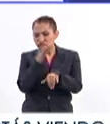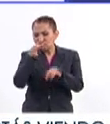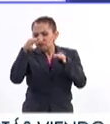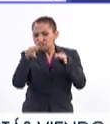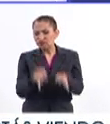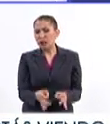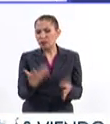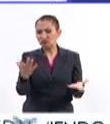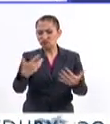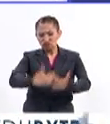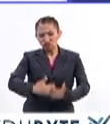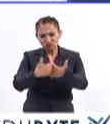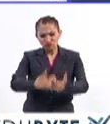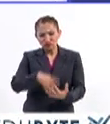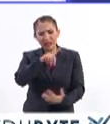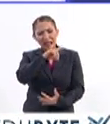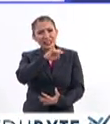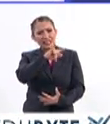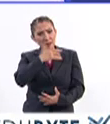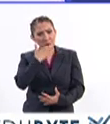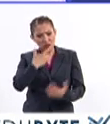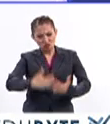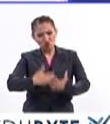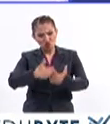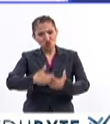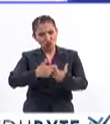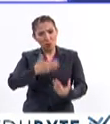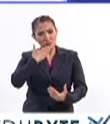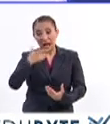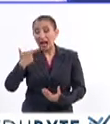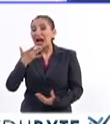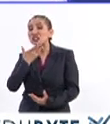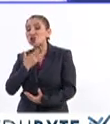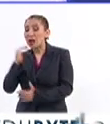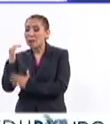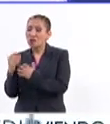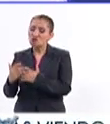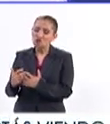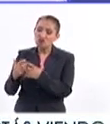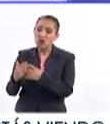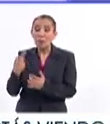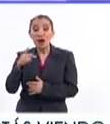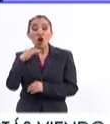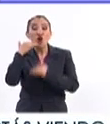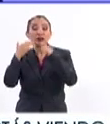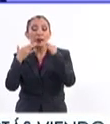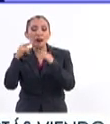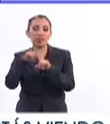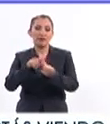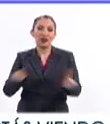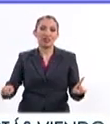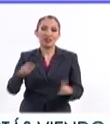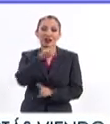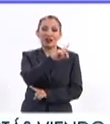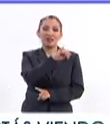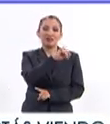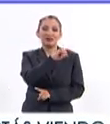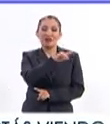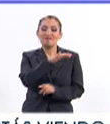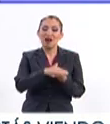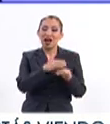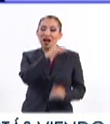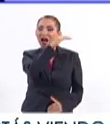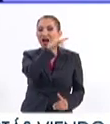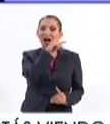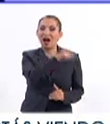eficiencia el motor a diésel puede tener mejores conversiones que el motor a gasolina, pero en términos de contaminación el tema es diferente, ¿no?